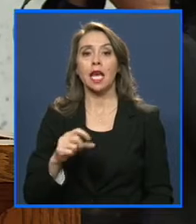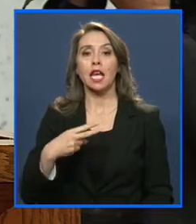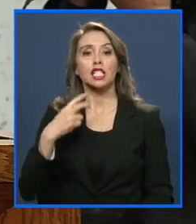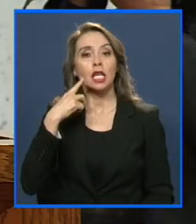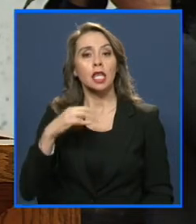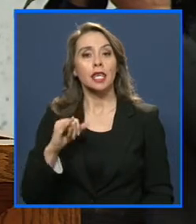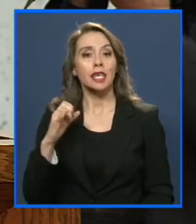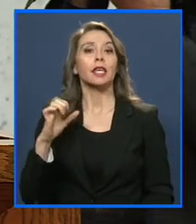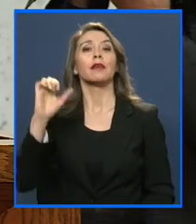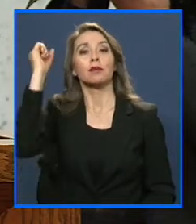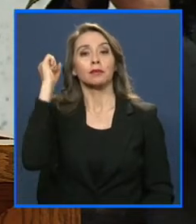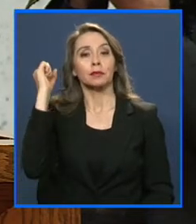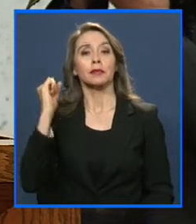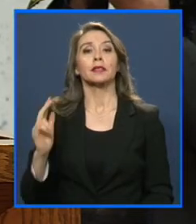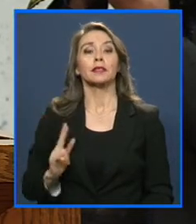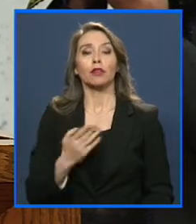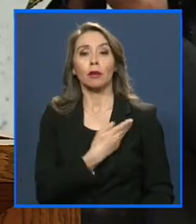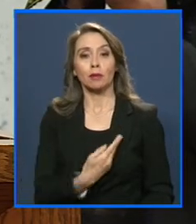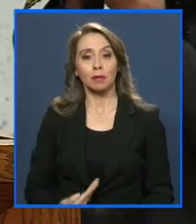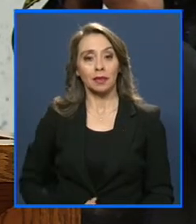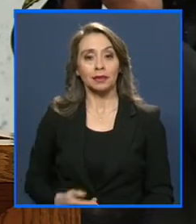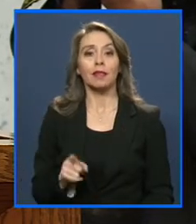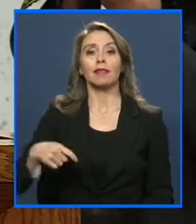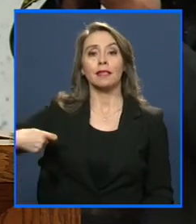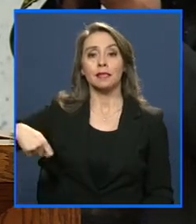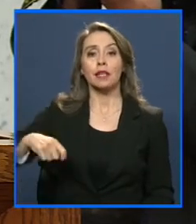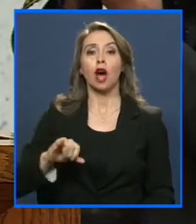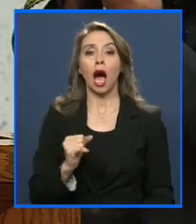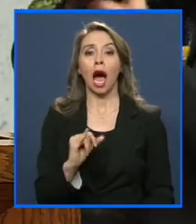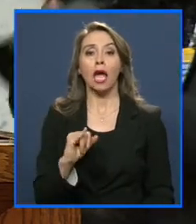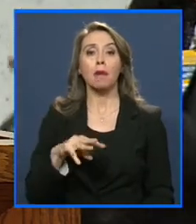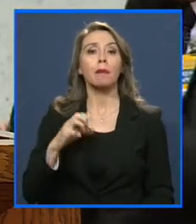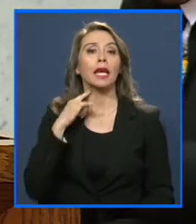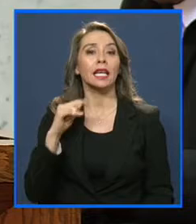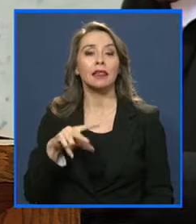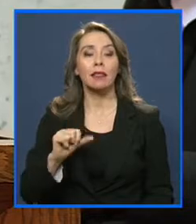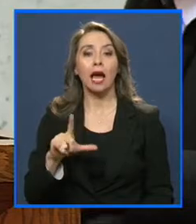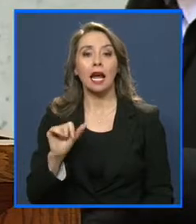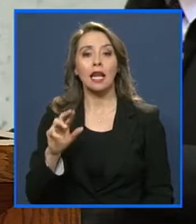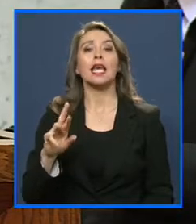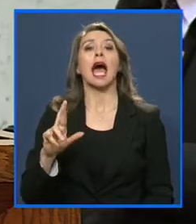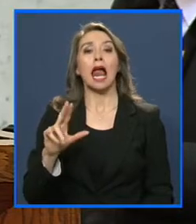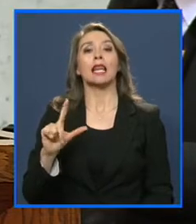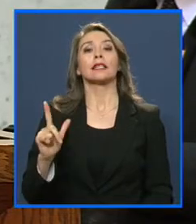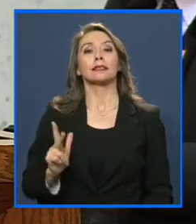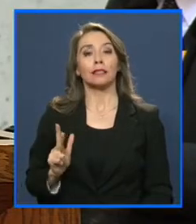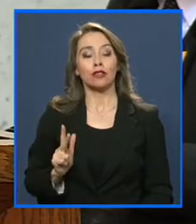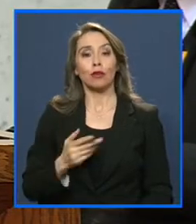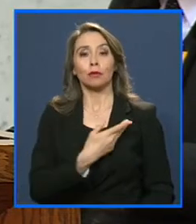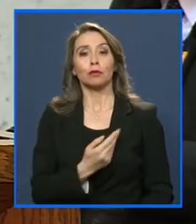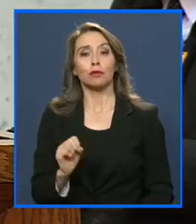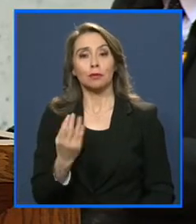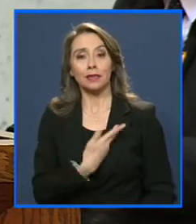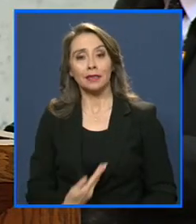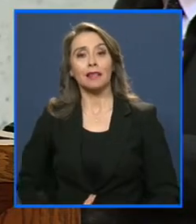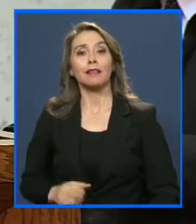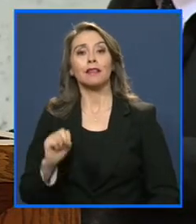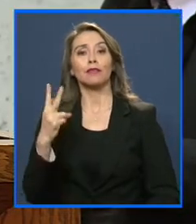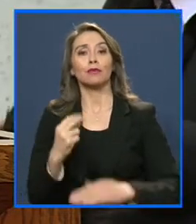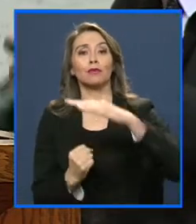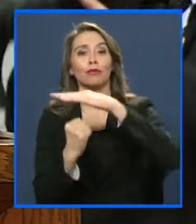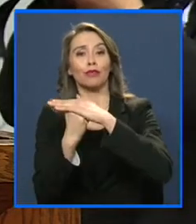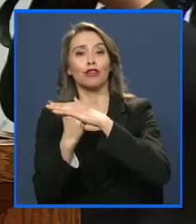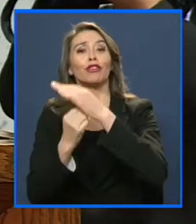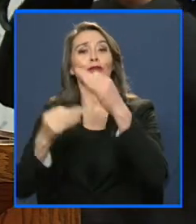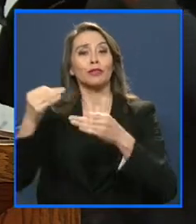el señor presidente del senado jaime quintana leal es el lentísimo señor presidente subrogante de la corte suprema don serbio